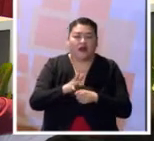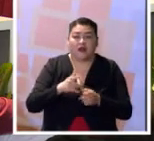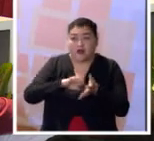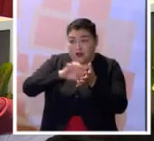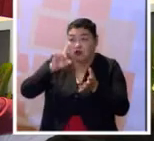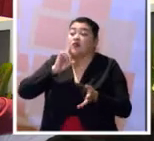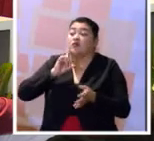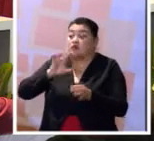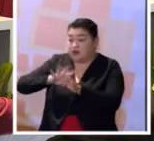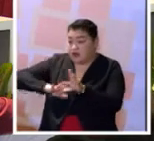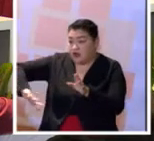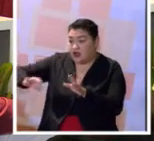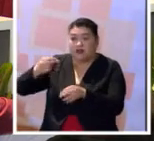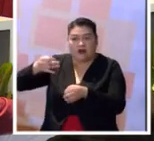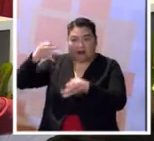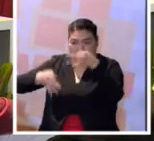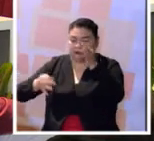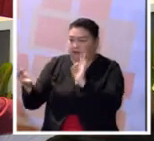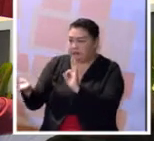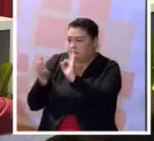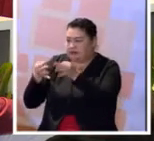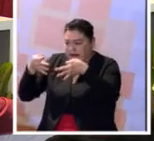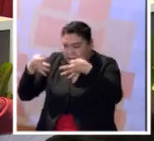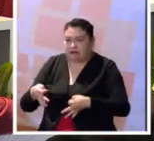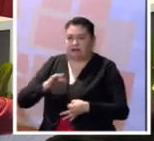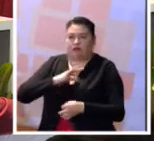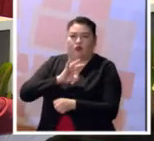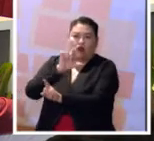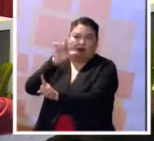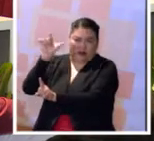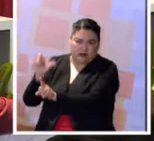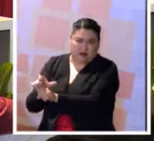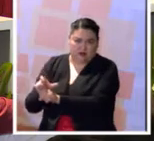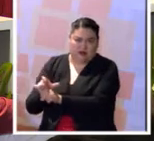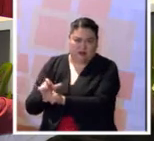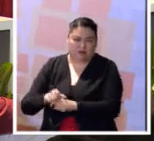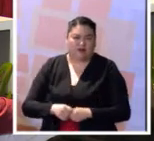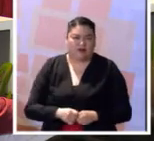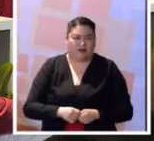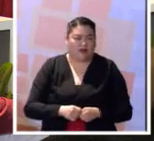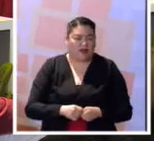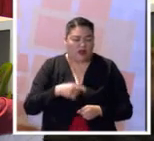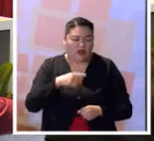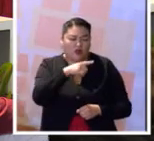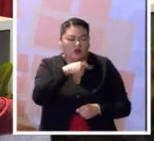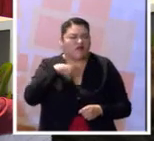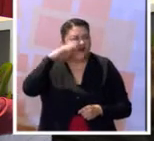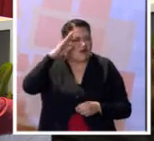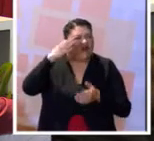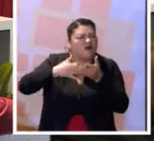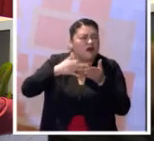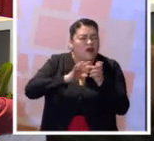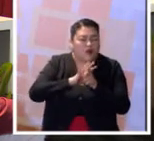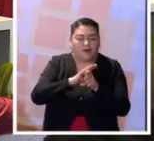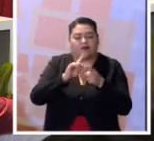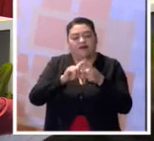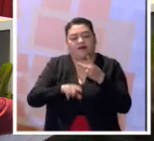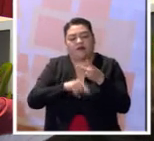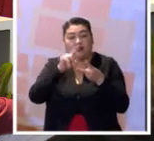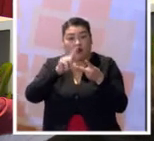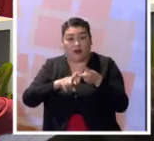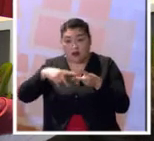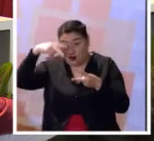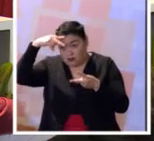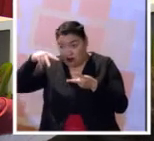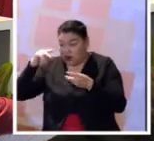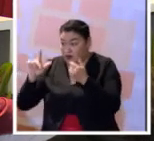interesante compartirlos y a partir de eso quizá visualizar si en nuestro país podemos estar alineando